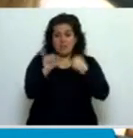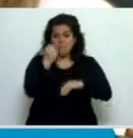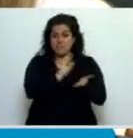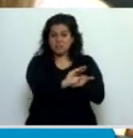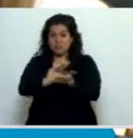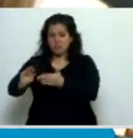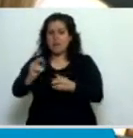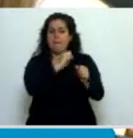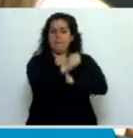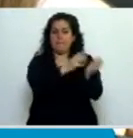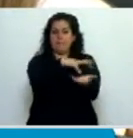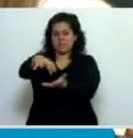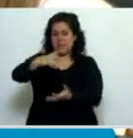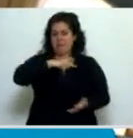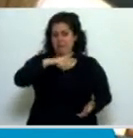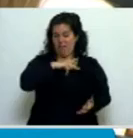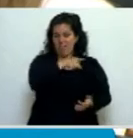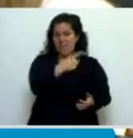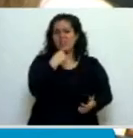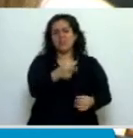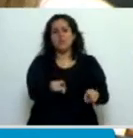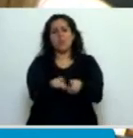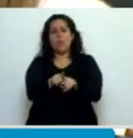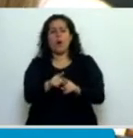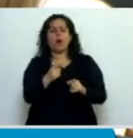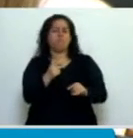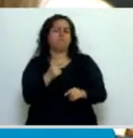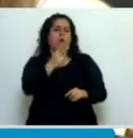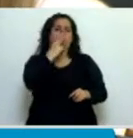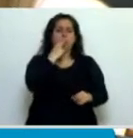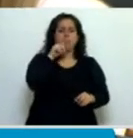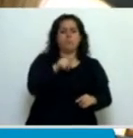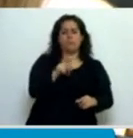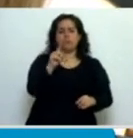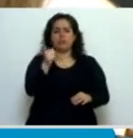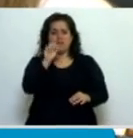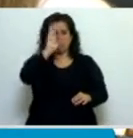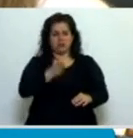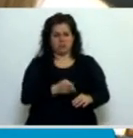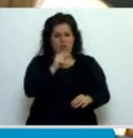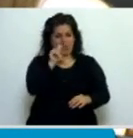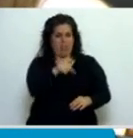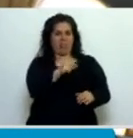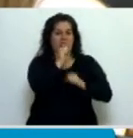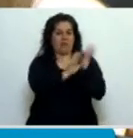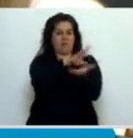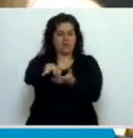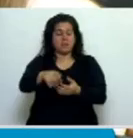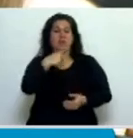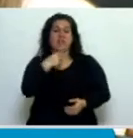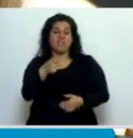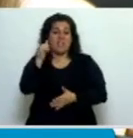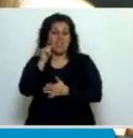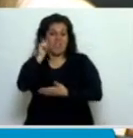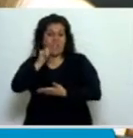empresas privadas que tiene el fondo representan el 11.6% de ese fondo, que está formado además, según el